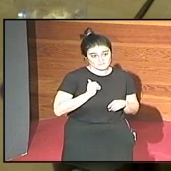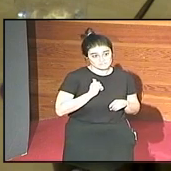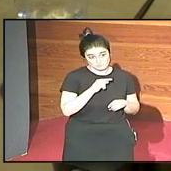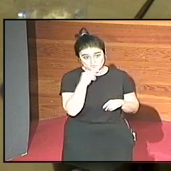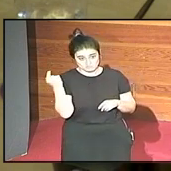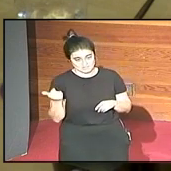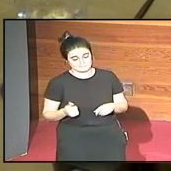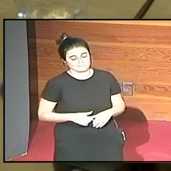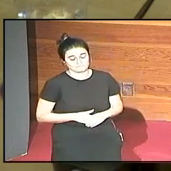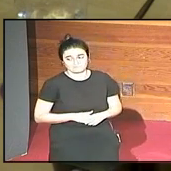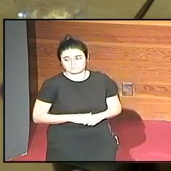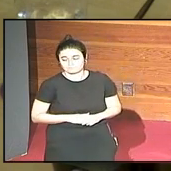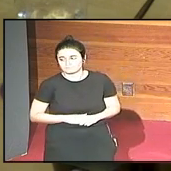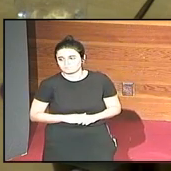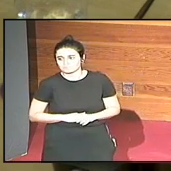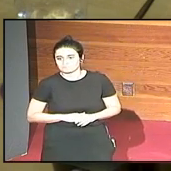rusa.